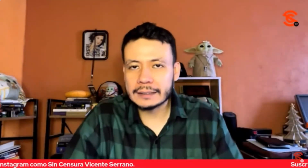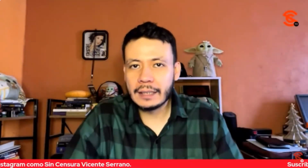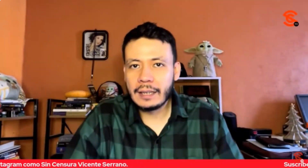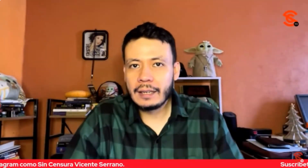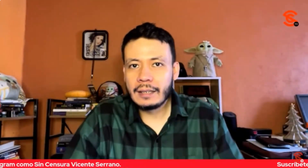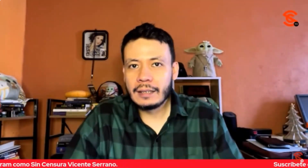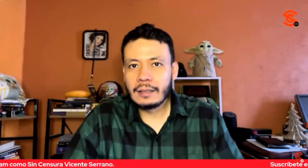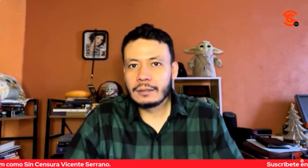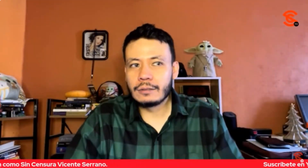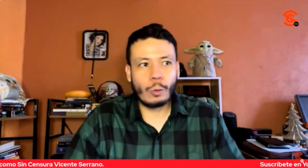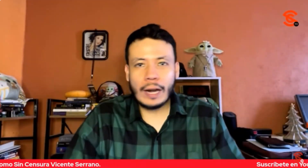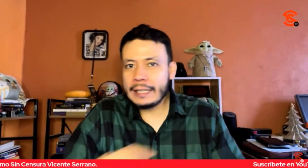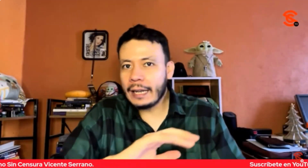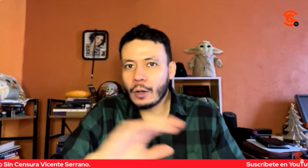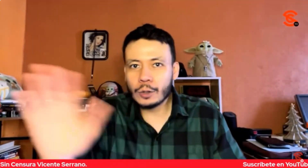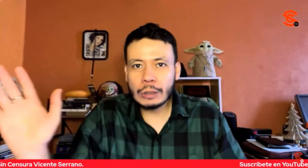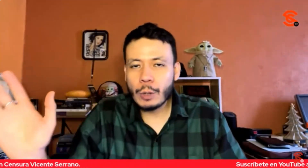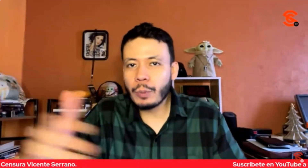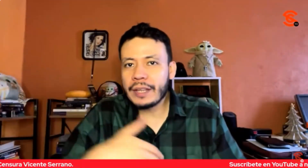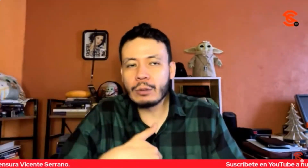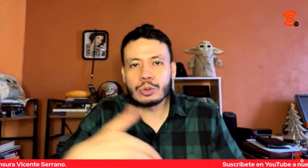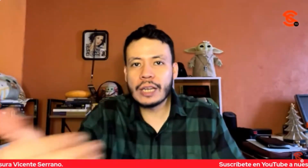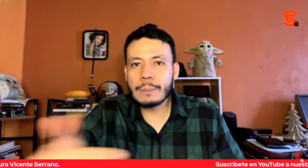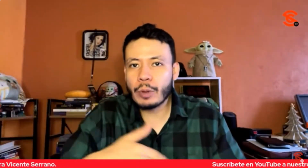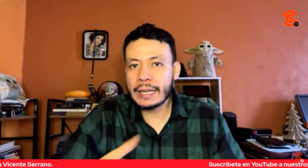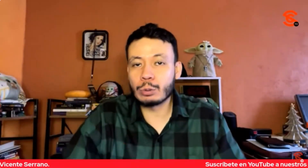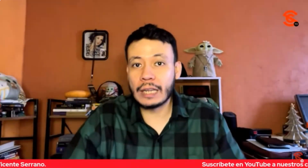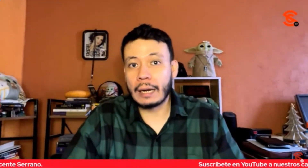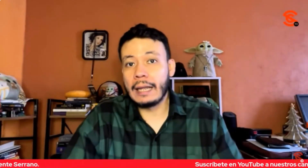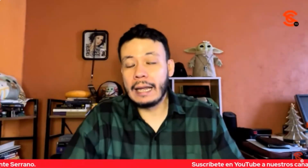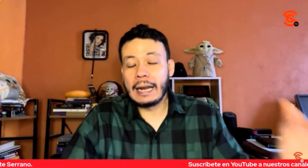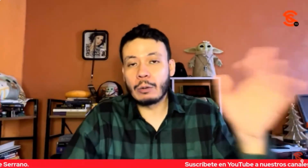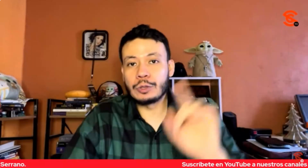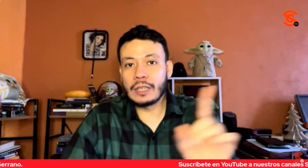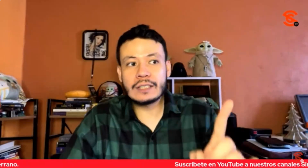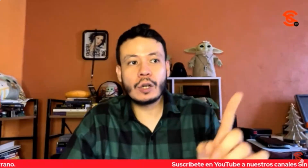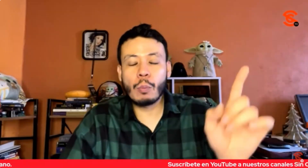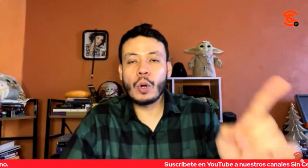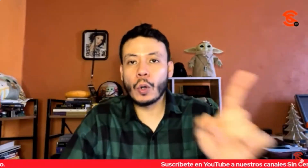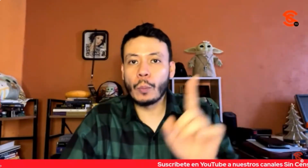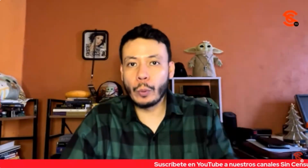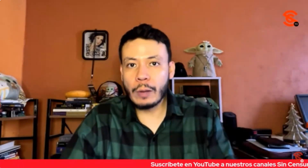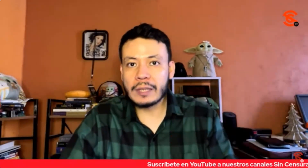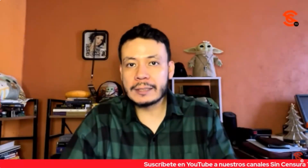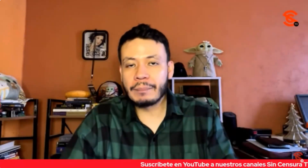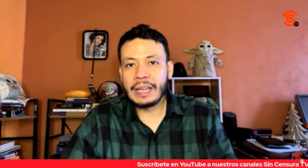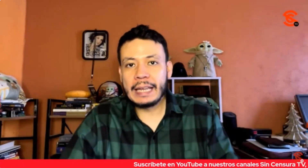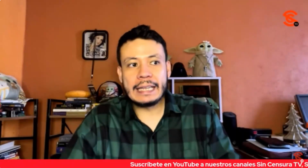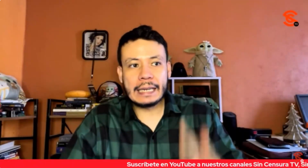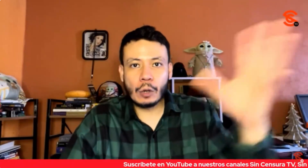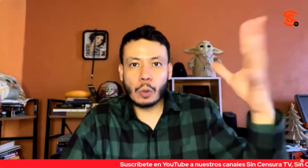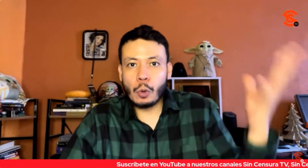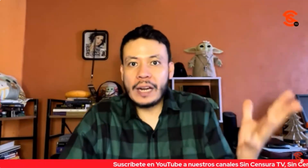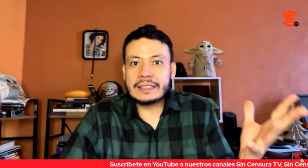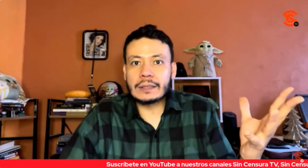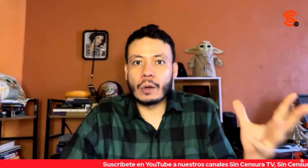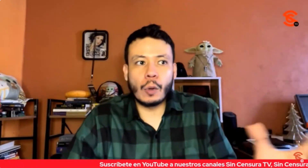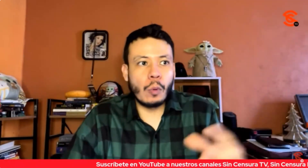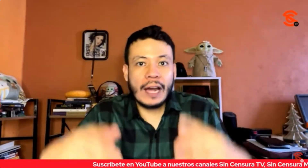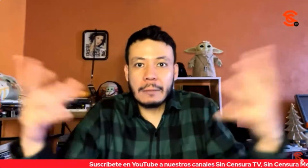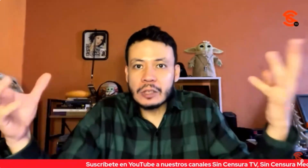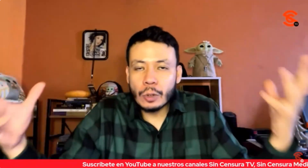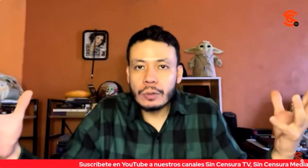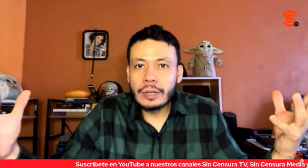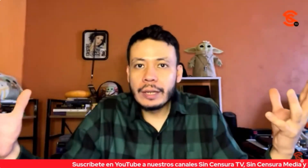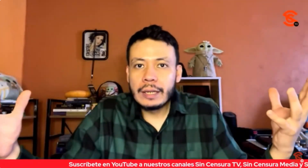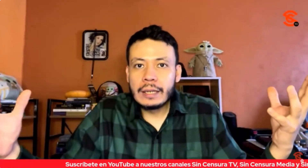tú quieras. Cualquier cosa uno puede denunciar y puede acusar. La cuestión es cómo lo compruebas y que como juez o